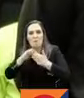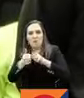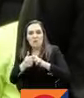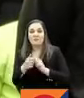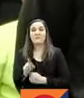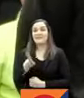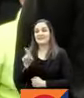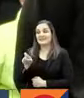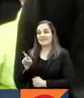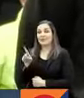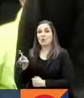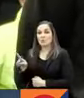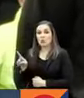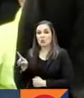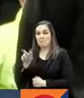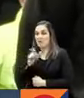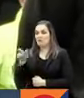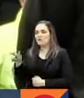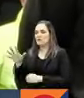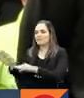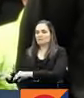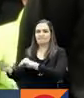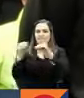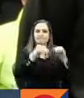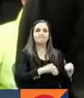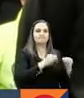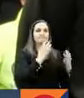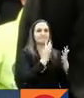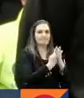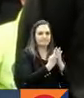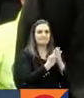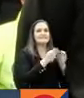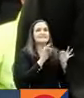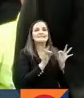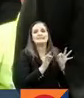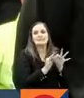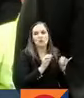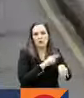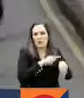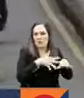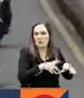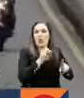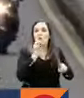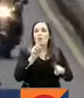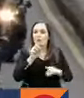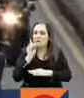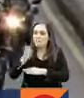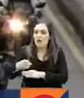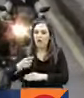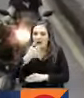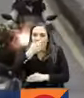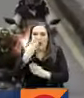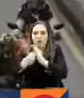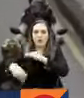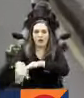trasladados al centro transitorio por protección por incumplir la medida administrativa. Según las autoridades, van más de 4